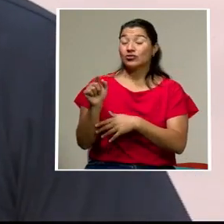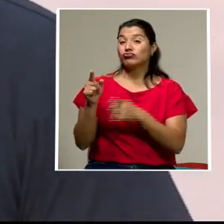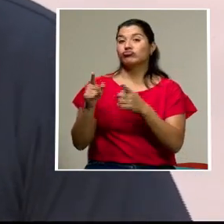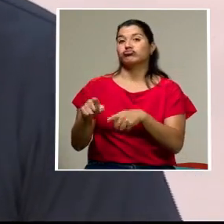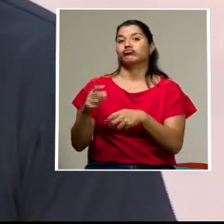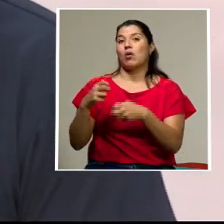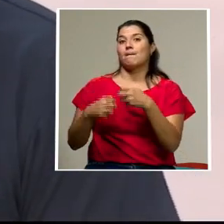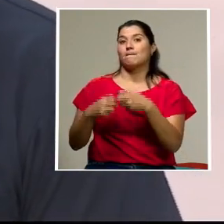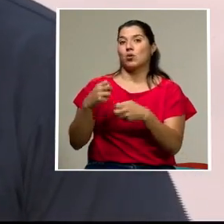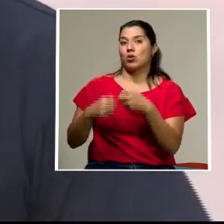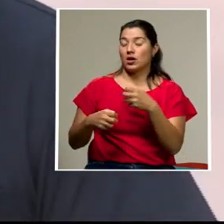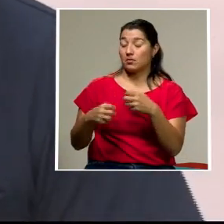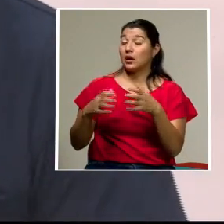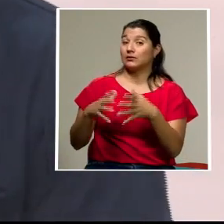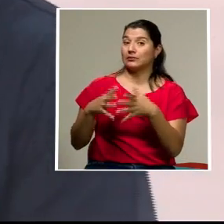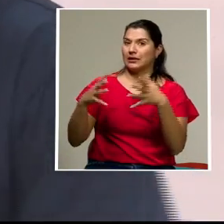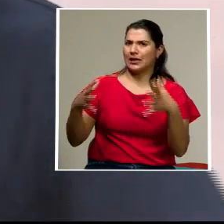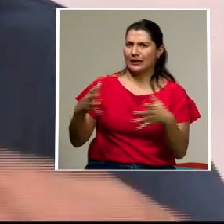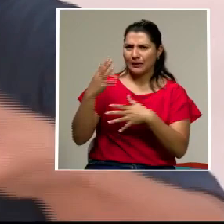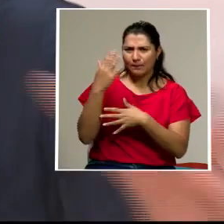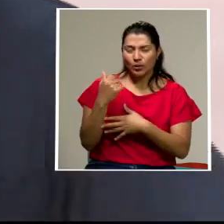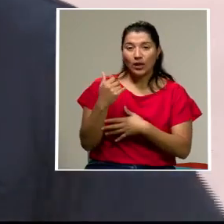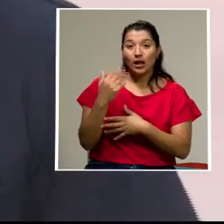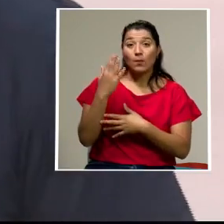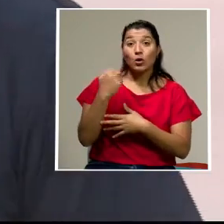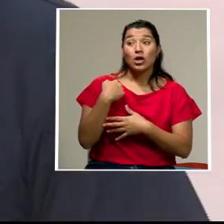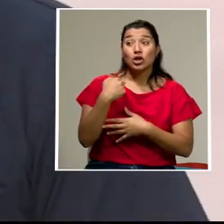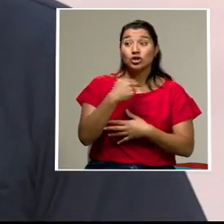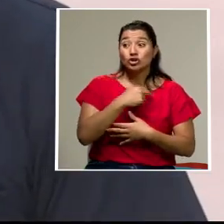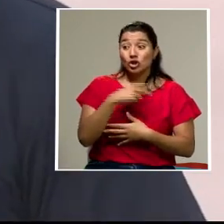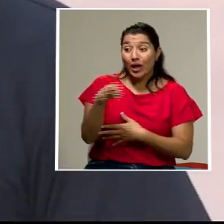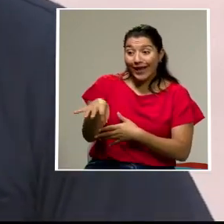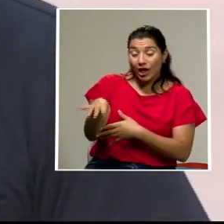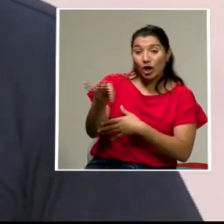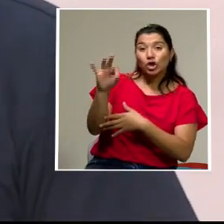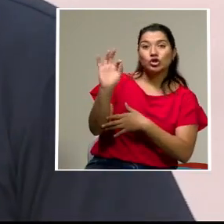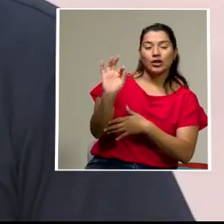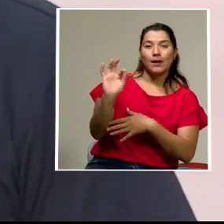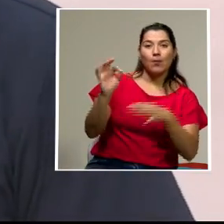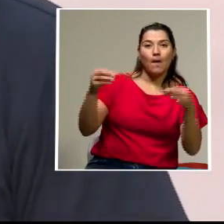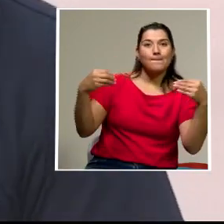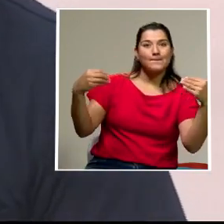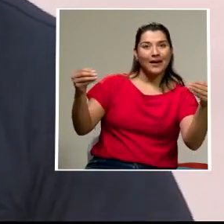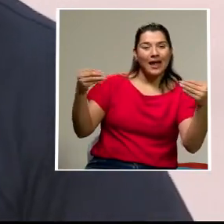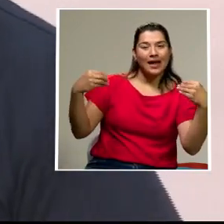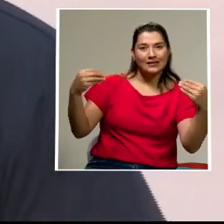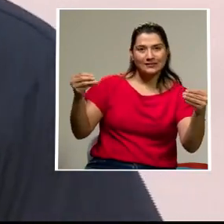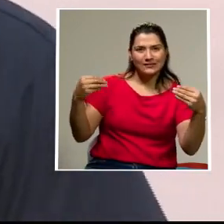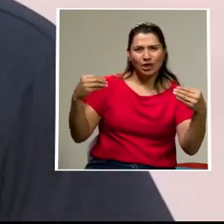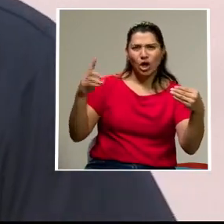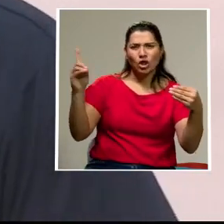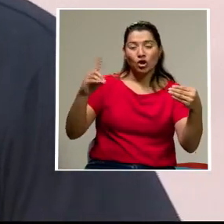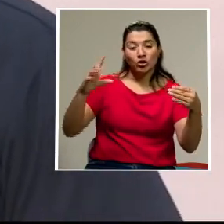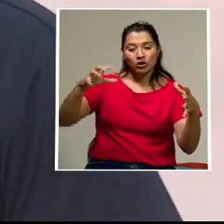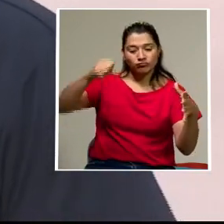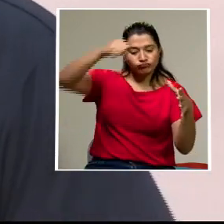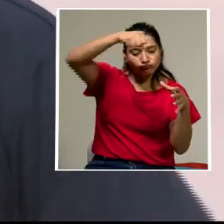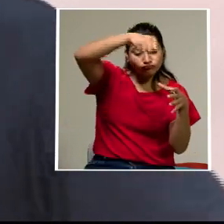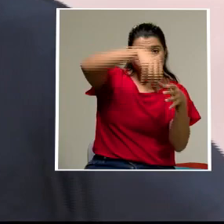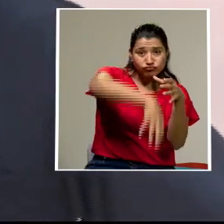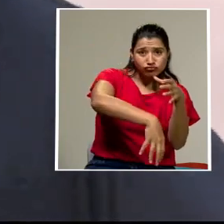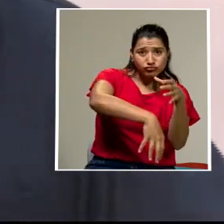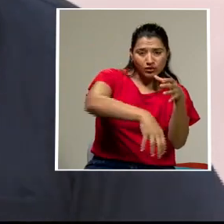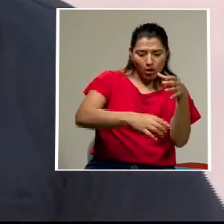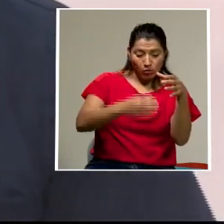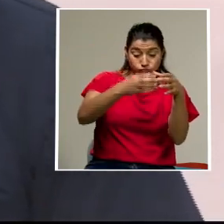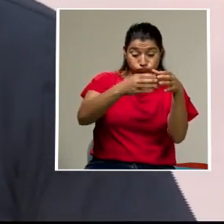porque encontramos un toldo, o sea, un elemento plástico de cobertor metido en una tubería y eso